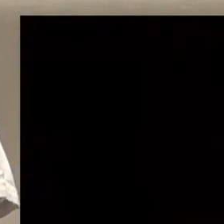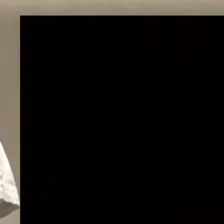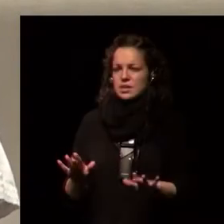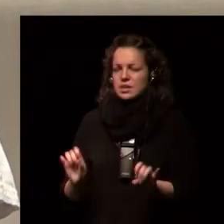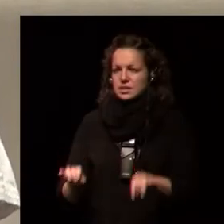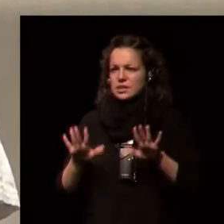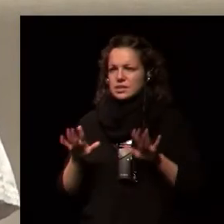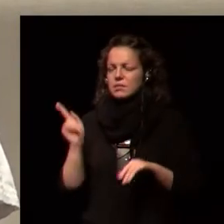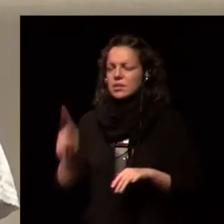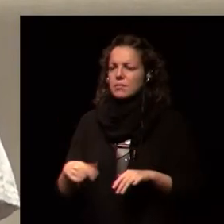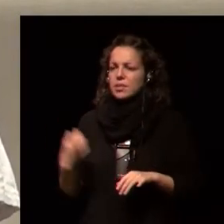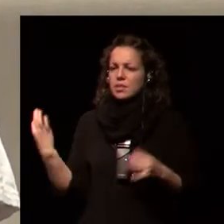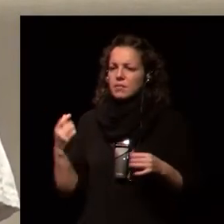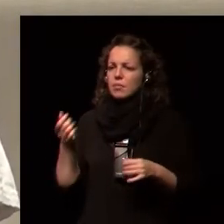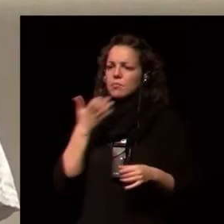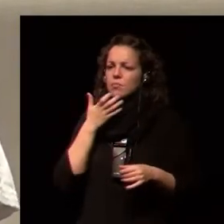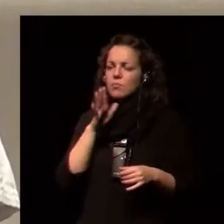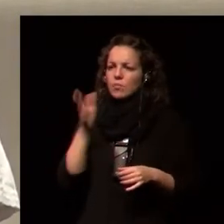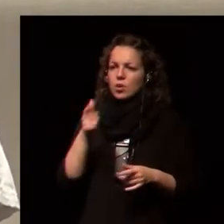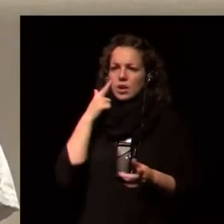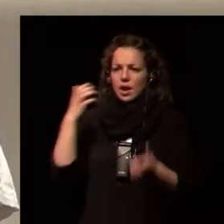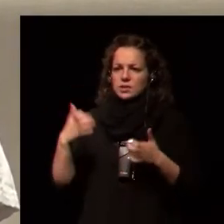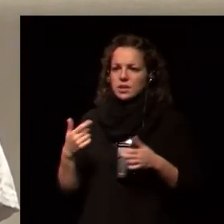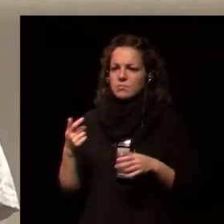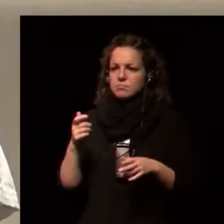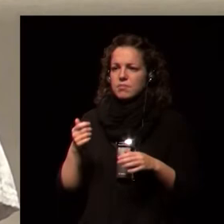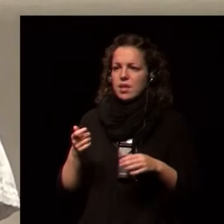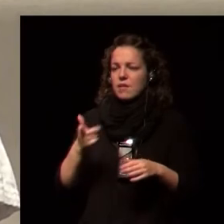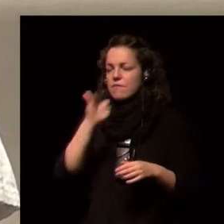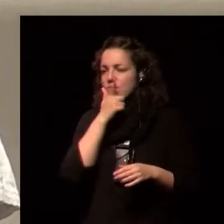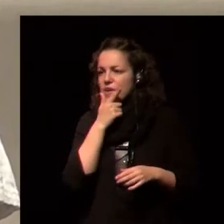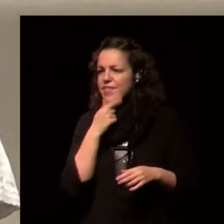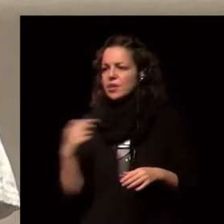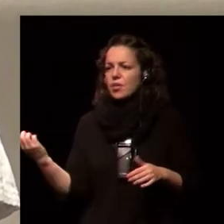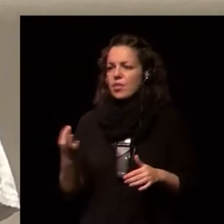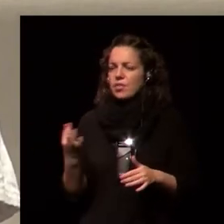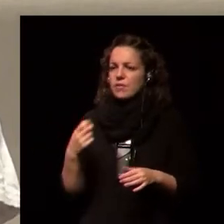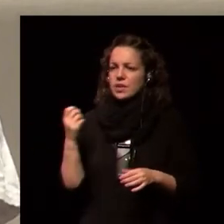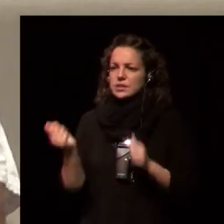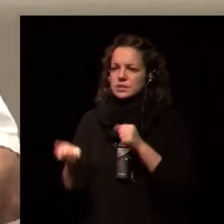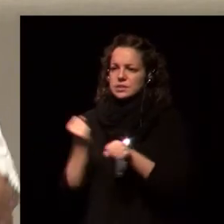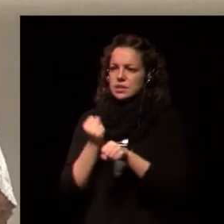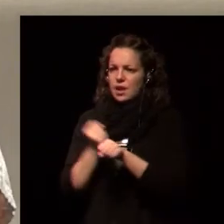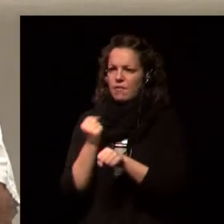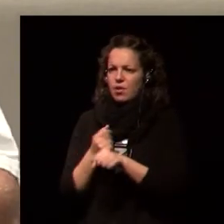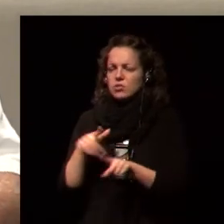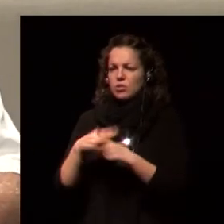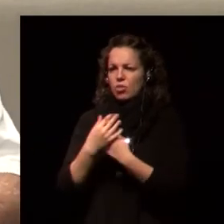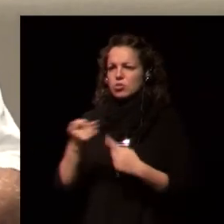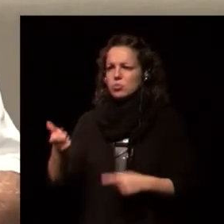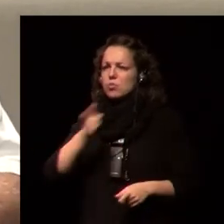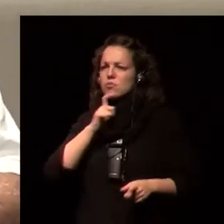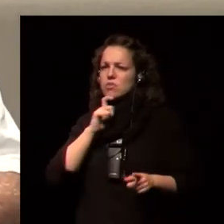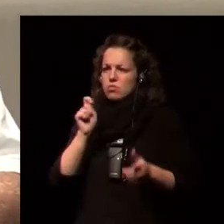vista ético. Los artistas facilitadores tienen que trabajar y muy a menudo en circunstancias francamente ásperas.